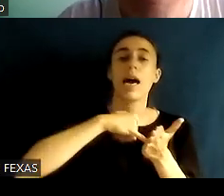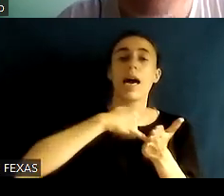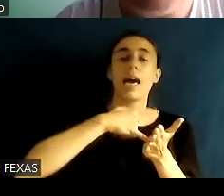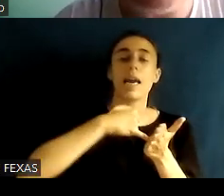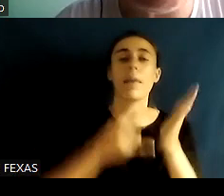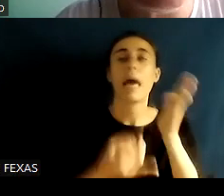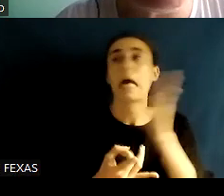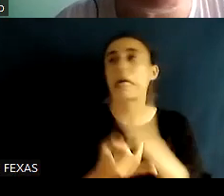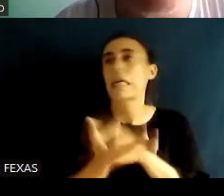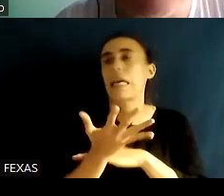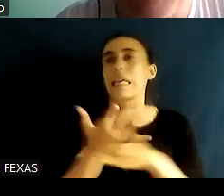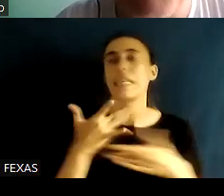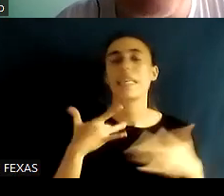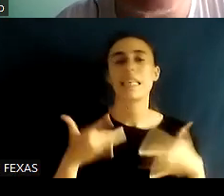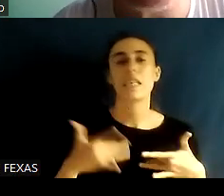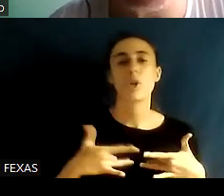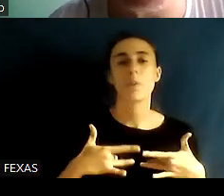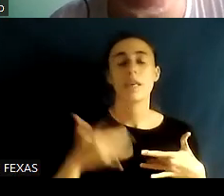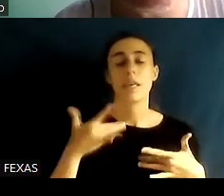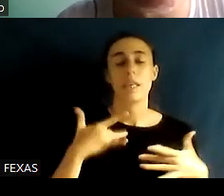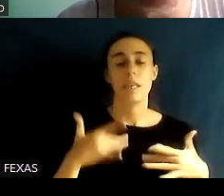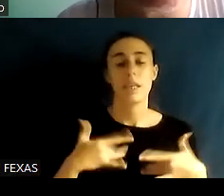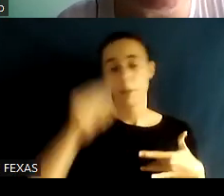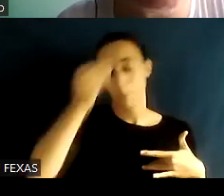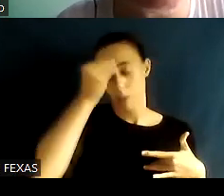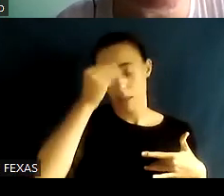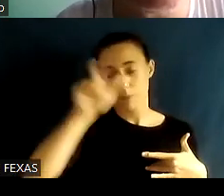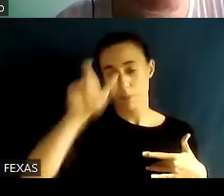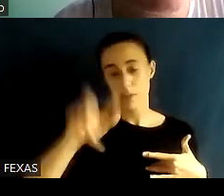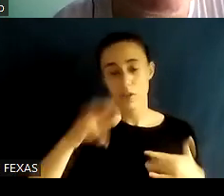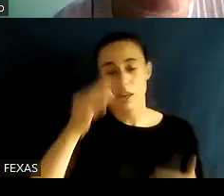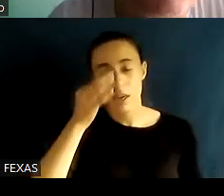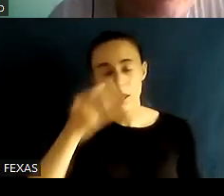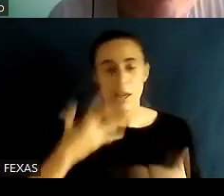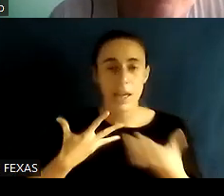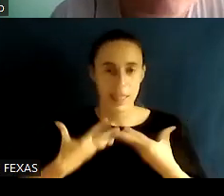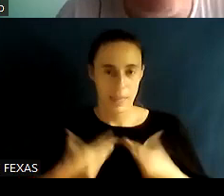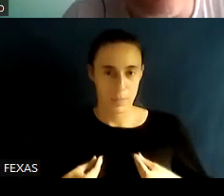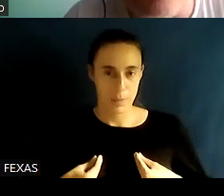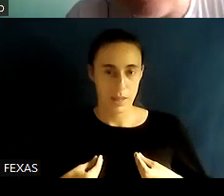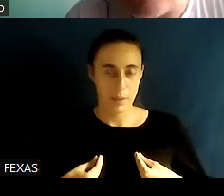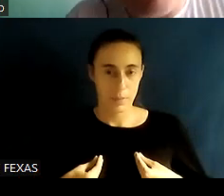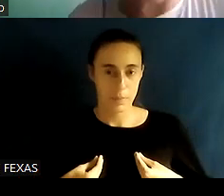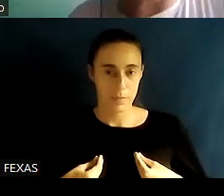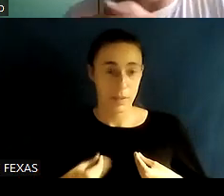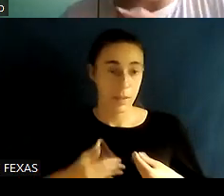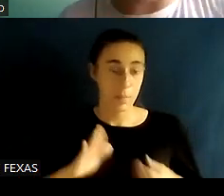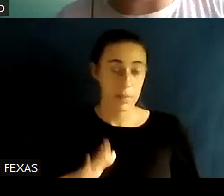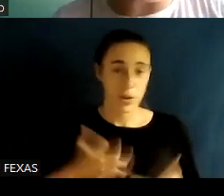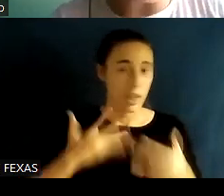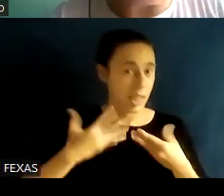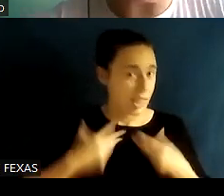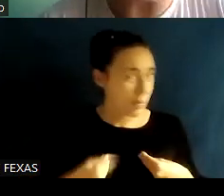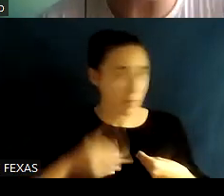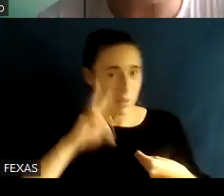síntomas que nos pueden llevar a pensar que esa persona en realidad está deprimida cuando en realidad lo que tiene son síntomas por otra razón, por la